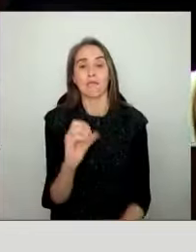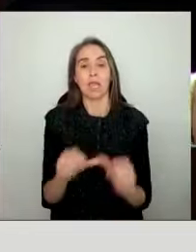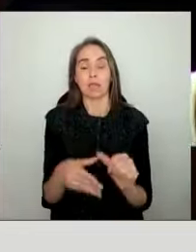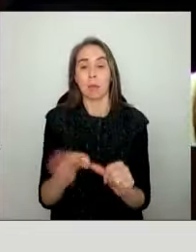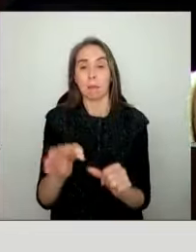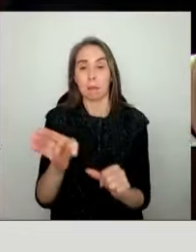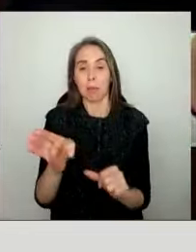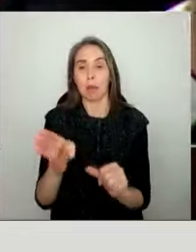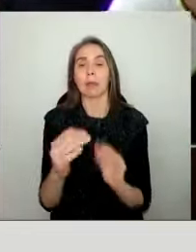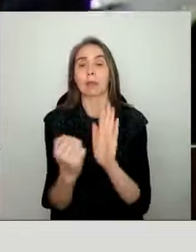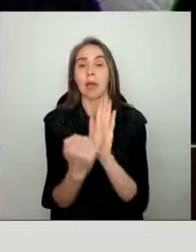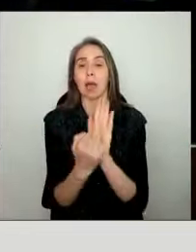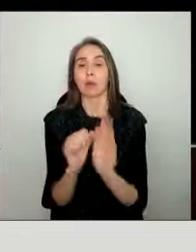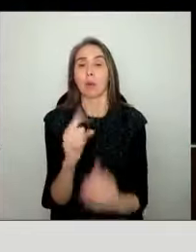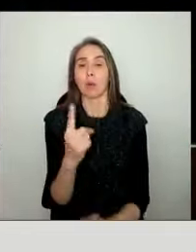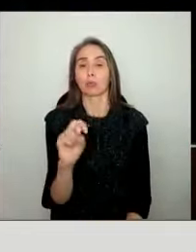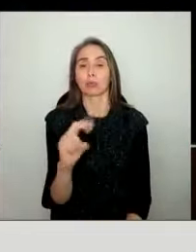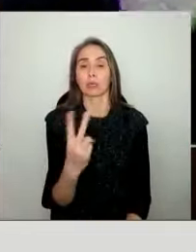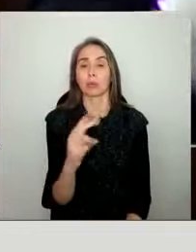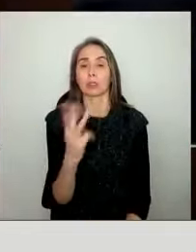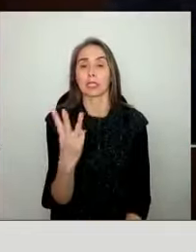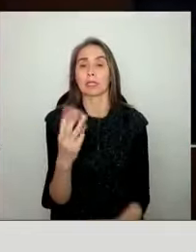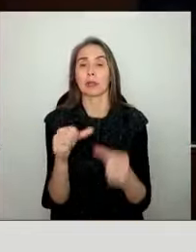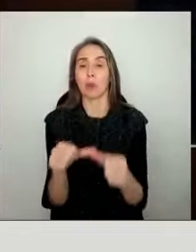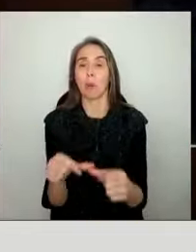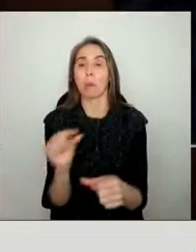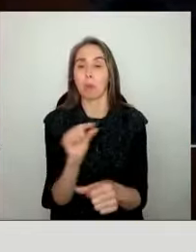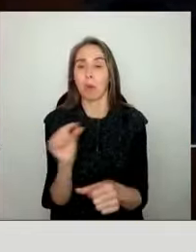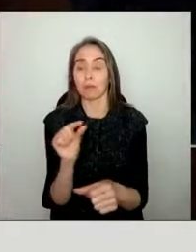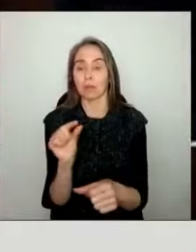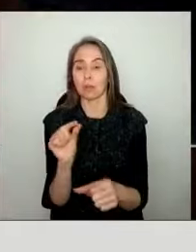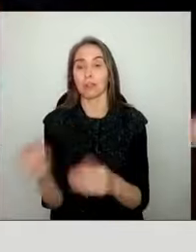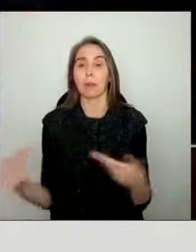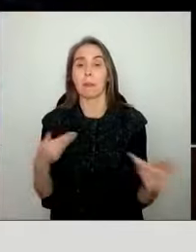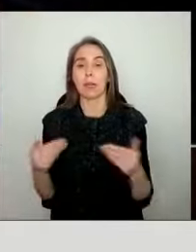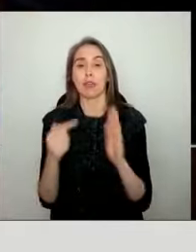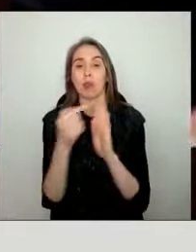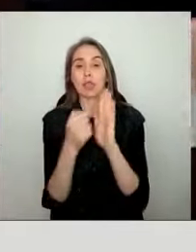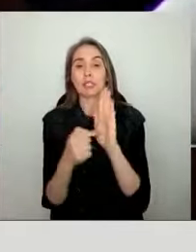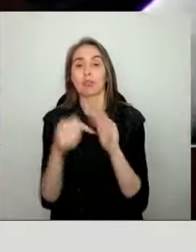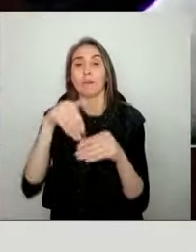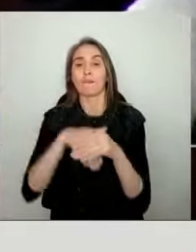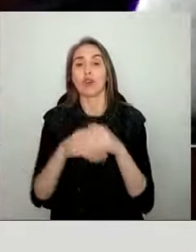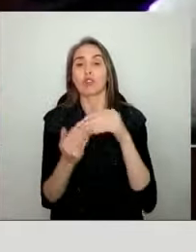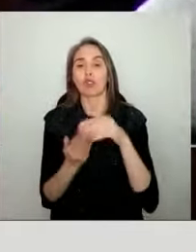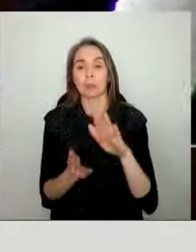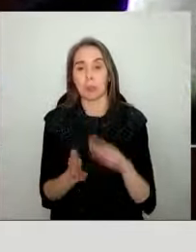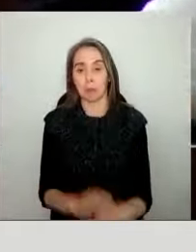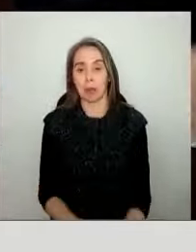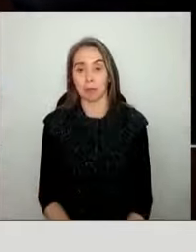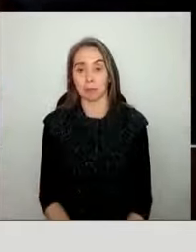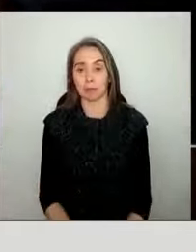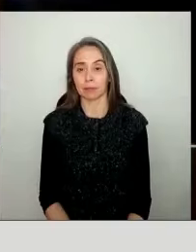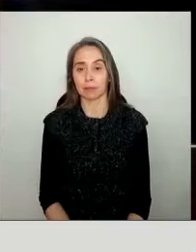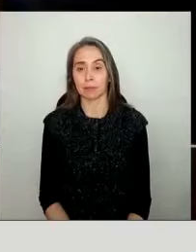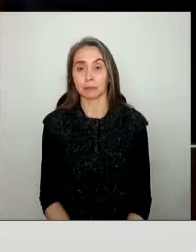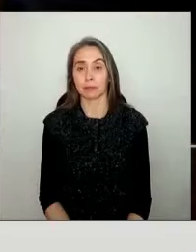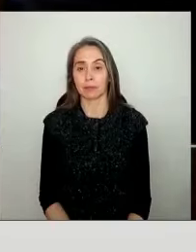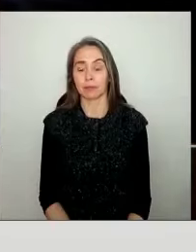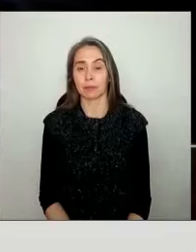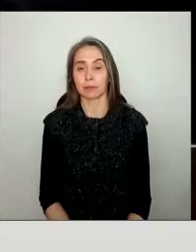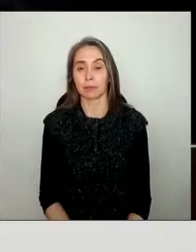artículos primero segundo y tercero transitorios cuya votación separada ha sido solicitada